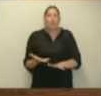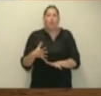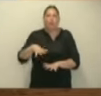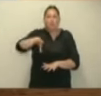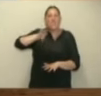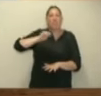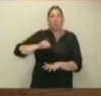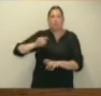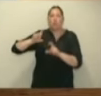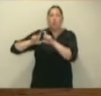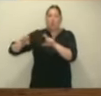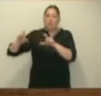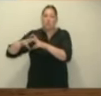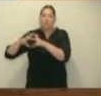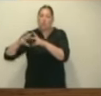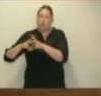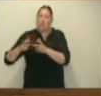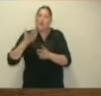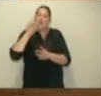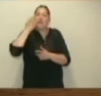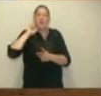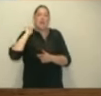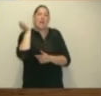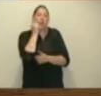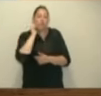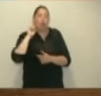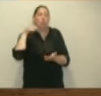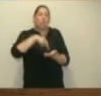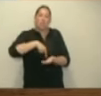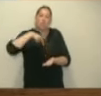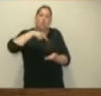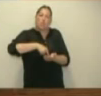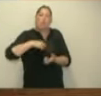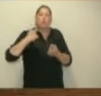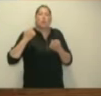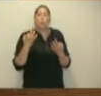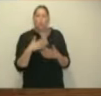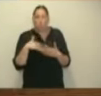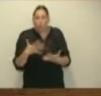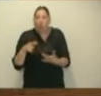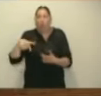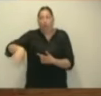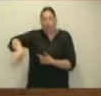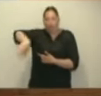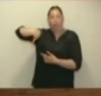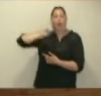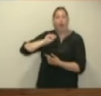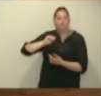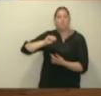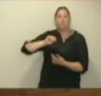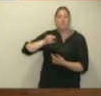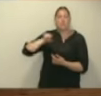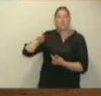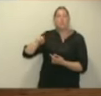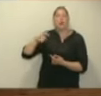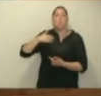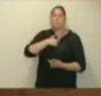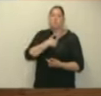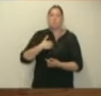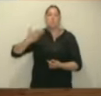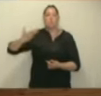entidades sociales, que, vuelvo a reiterar, desarrollan un papel fundamental en nuestra red de servicios sociales, algo que resulta hoy